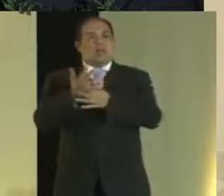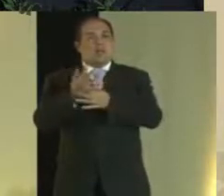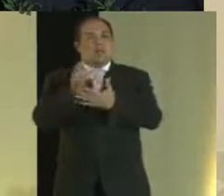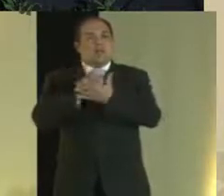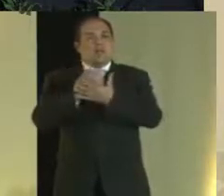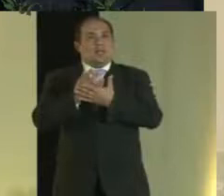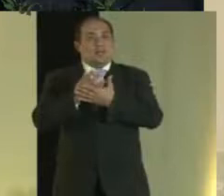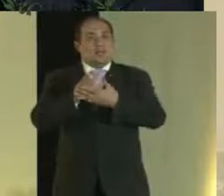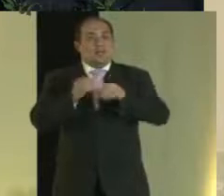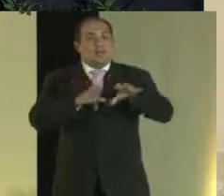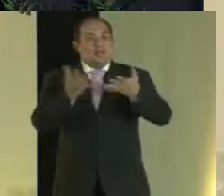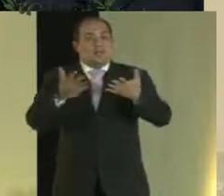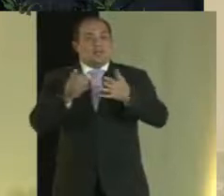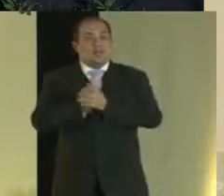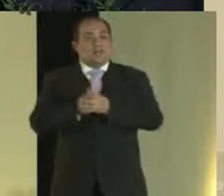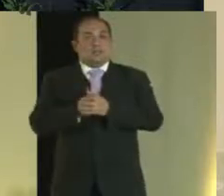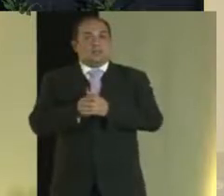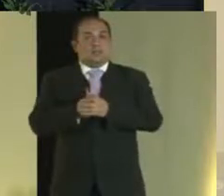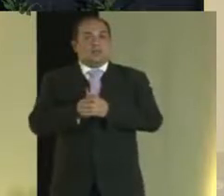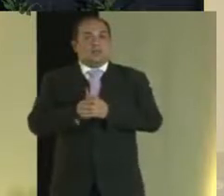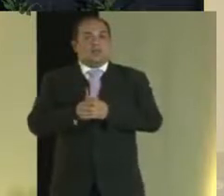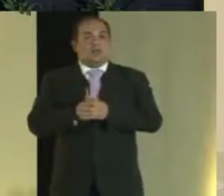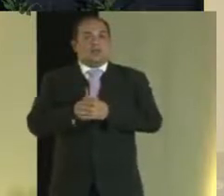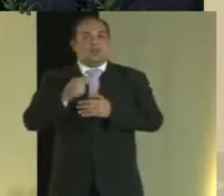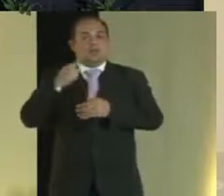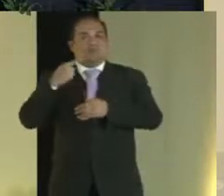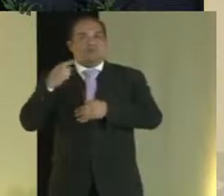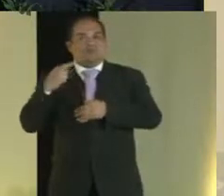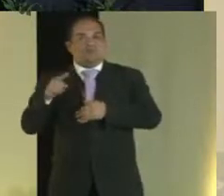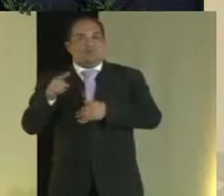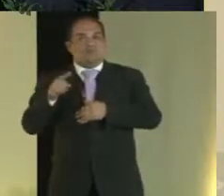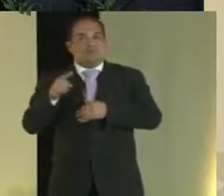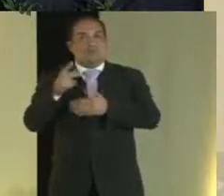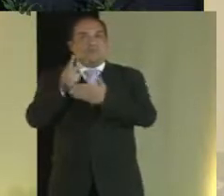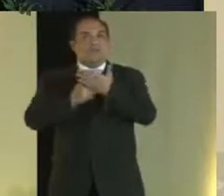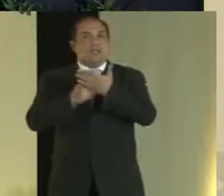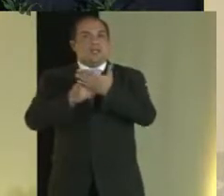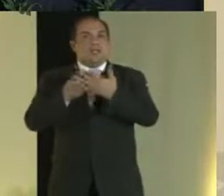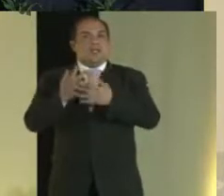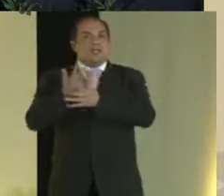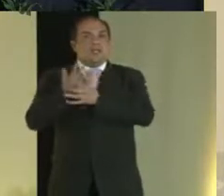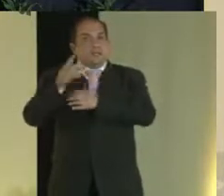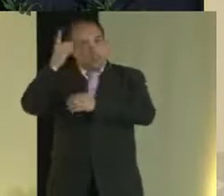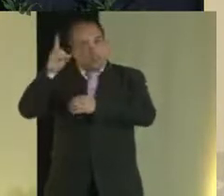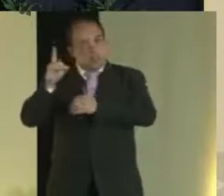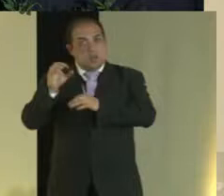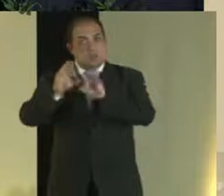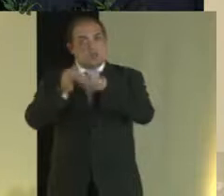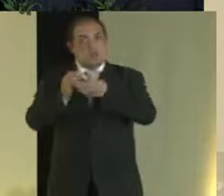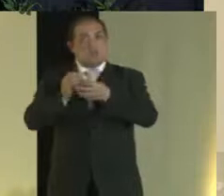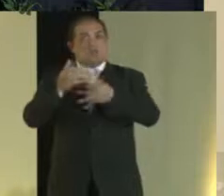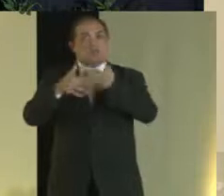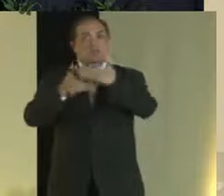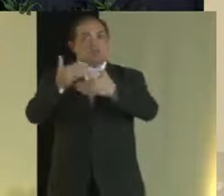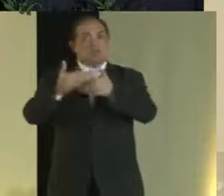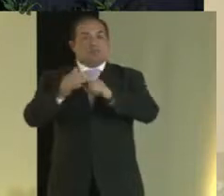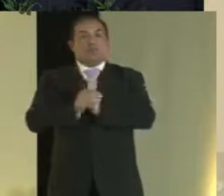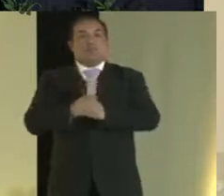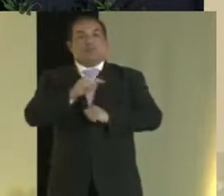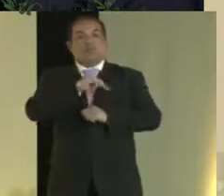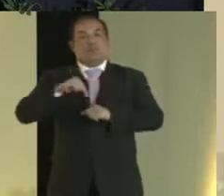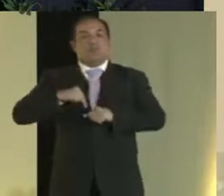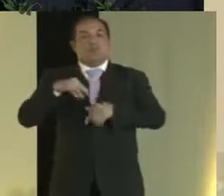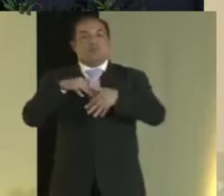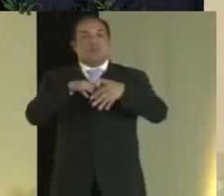pasar, las condiciones las dicta el patrón, los dueños de los medios de producción, nuestro movimiento se vio muy